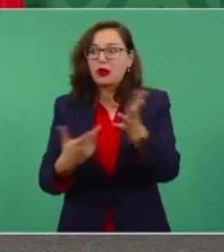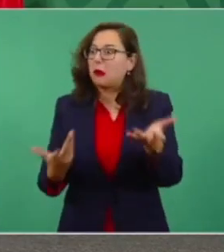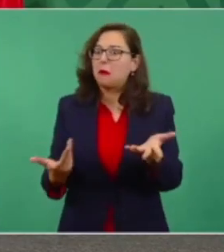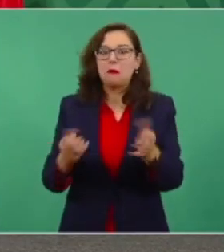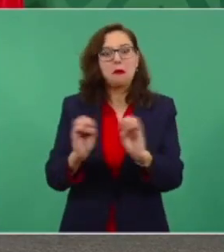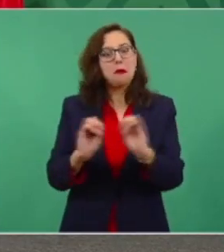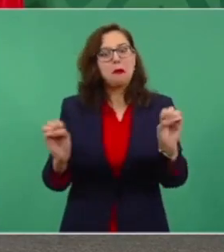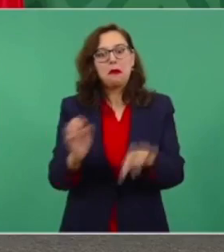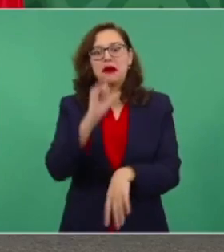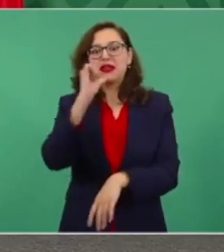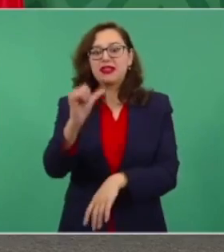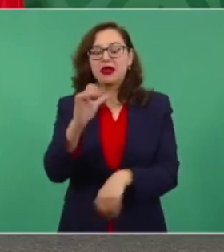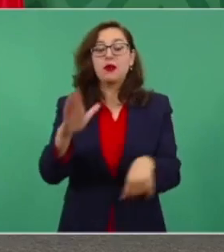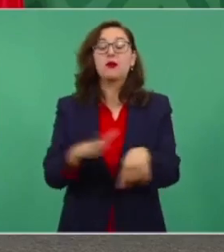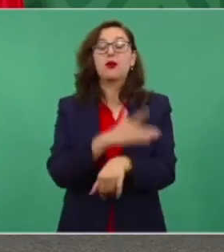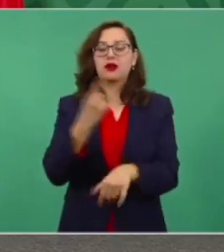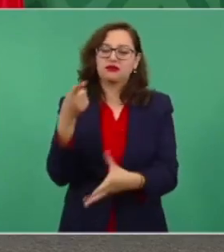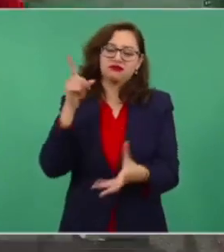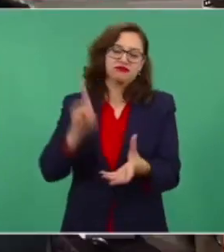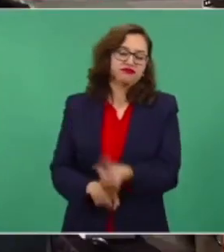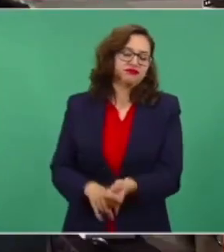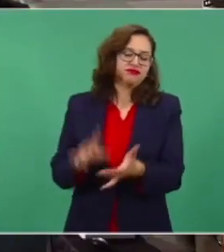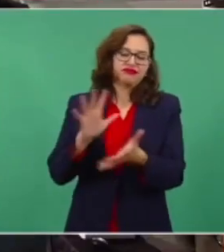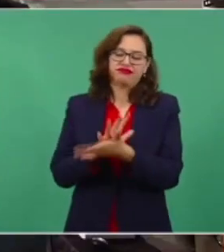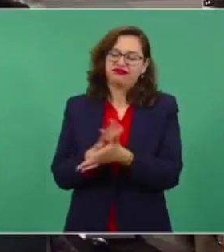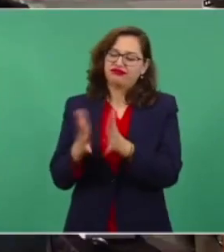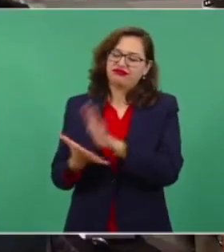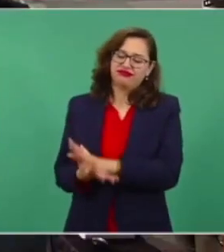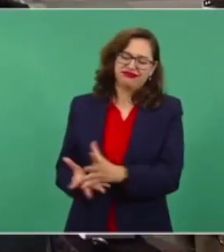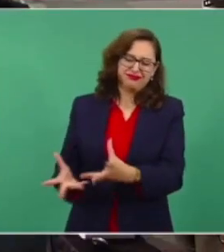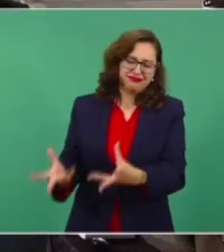que habían y que siguen habiendo arriba